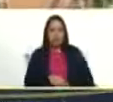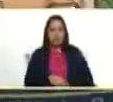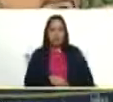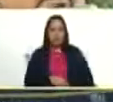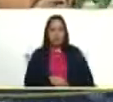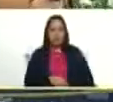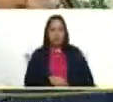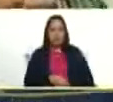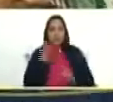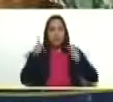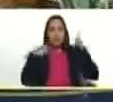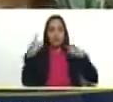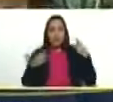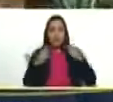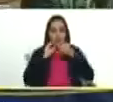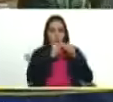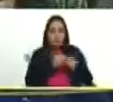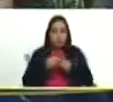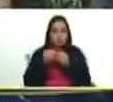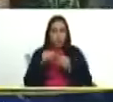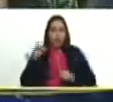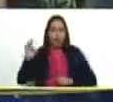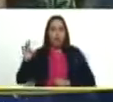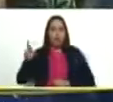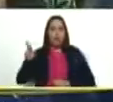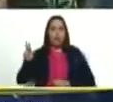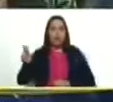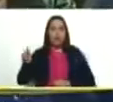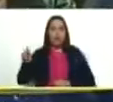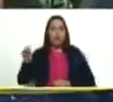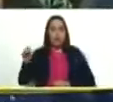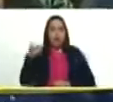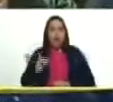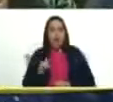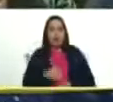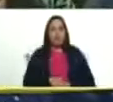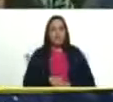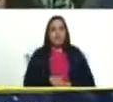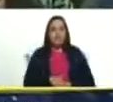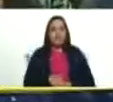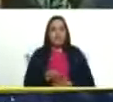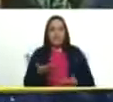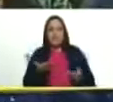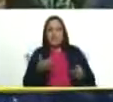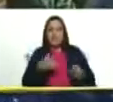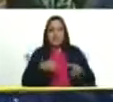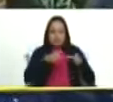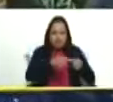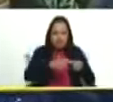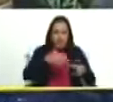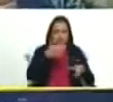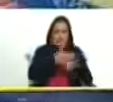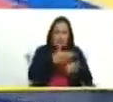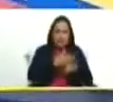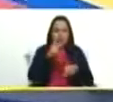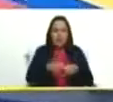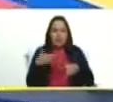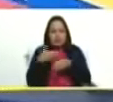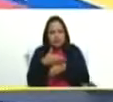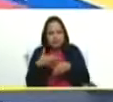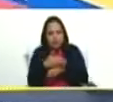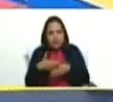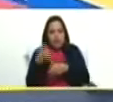El Paseo Productivo Fruto Vivas, que tiene herrería, carpintería y salón de belleza. La base de Misiones